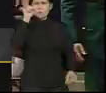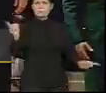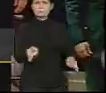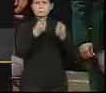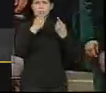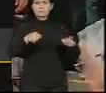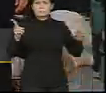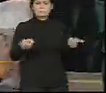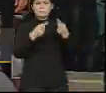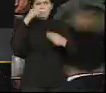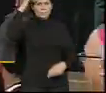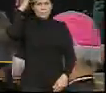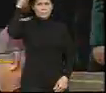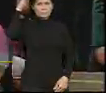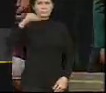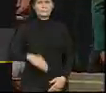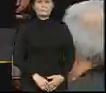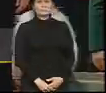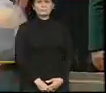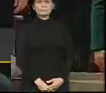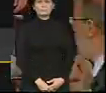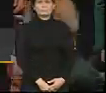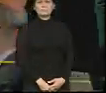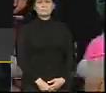banda de músicos de las Fuerzas Armadas de la Nación.